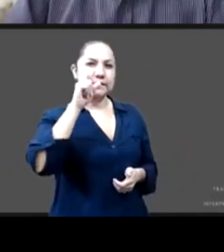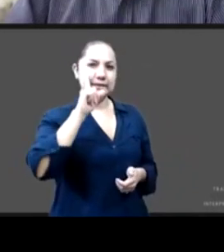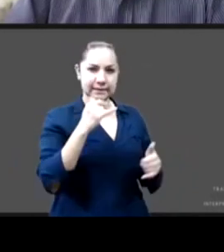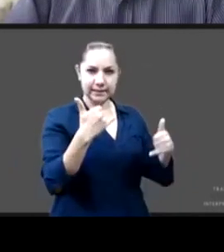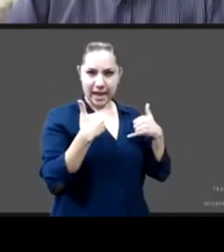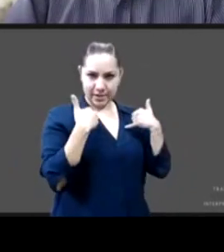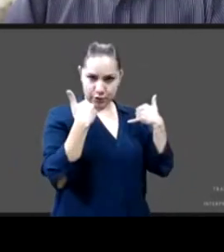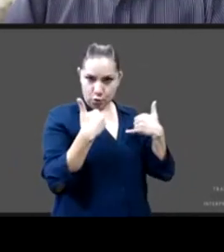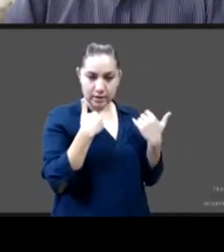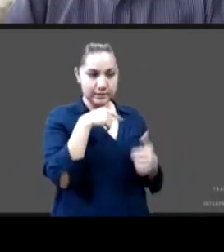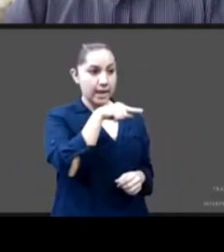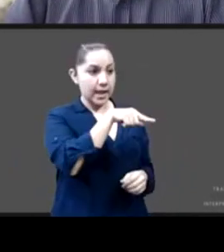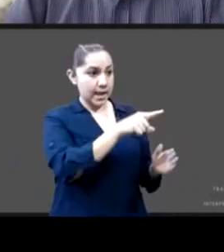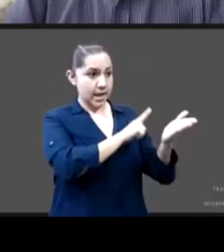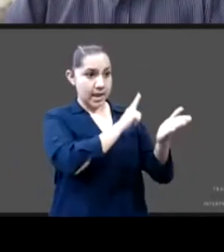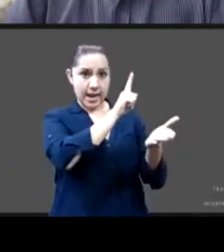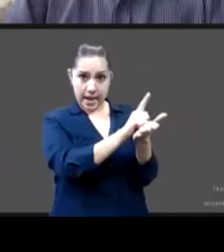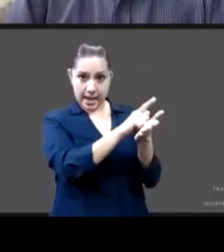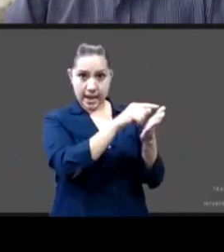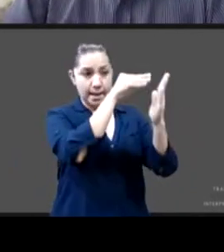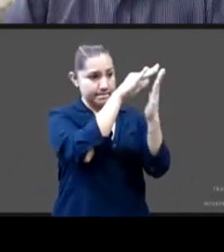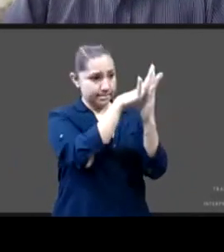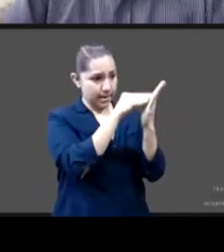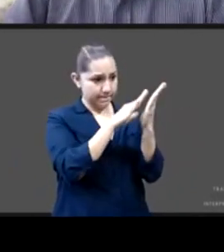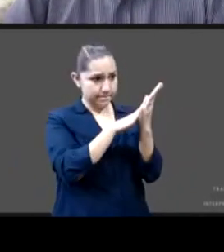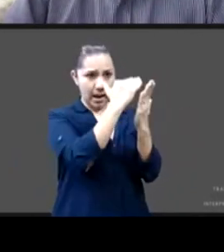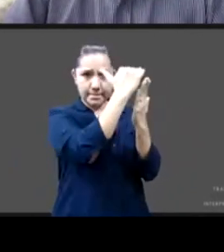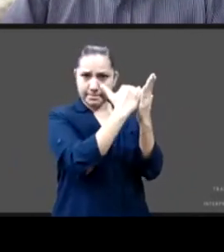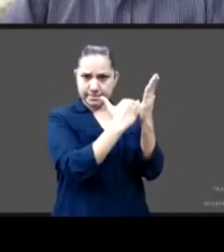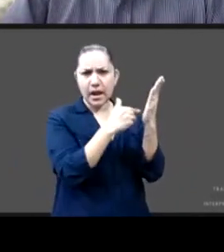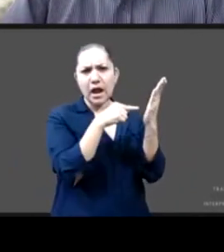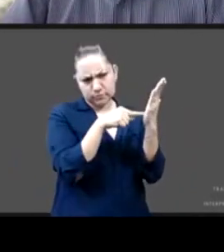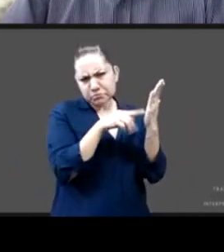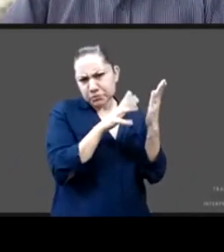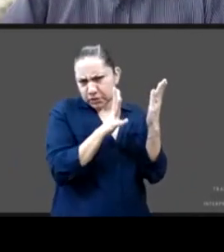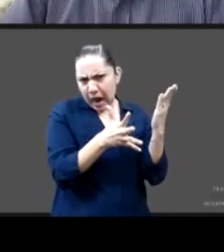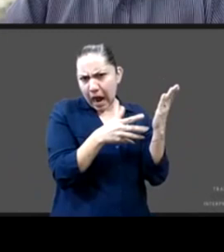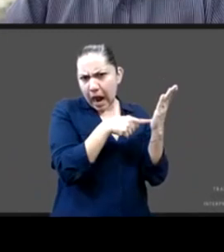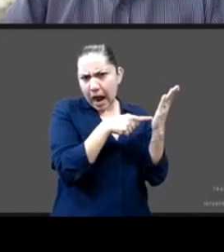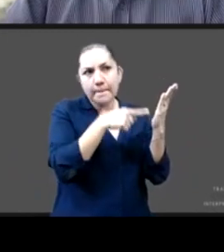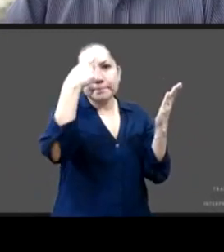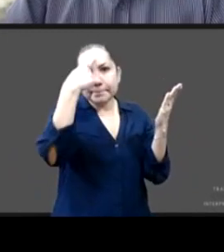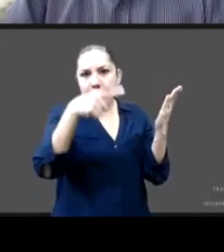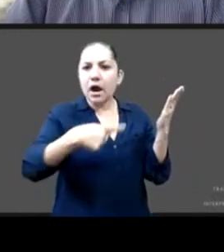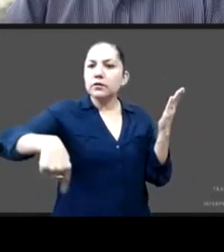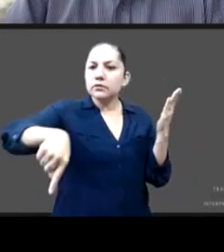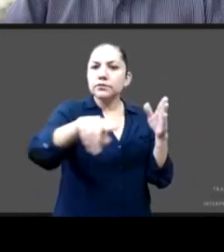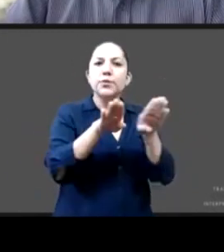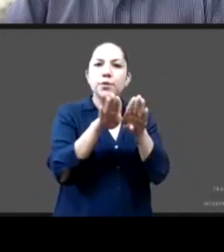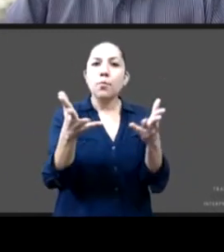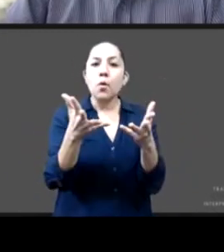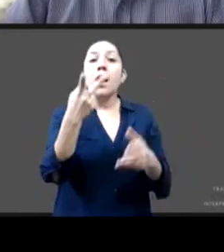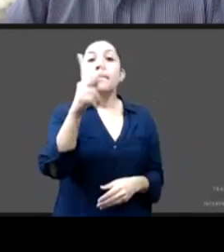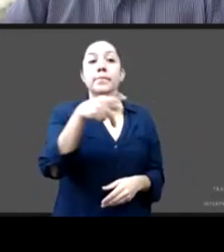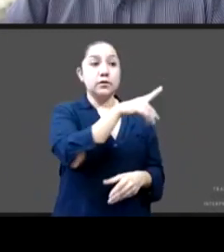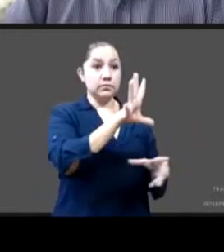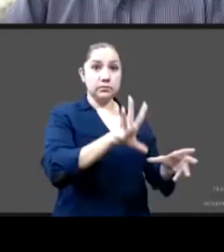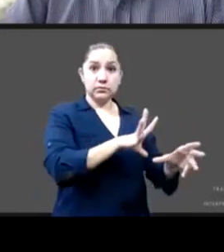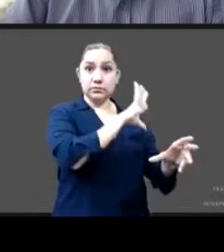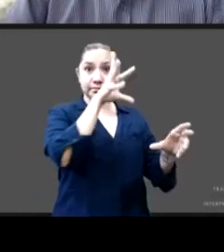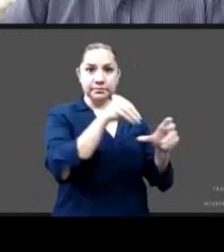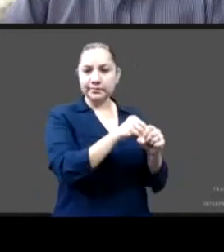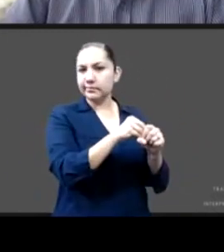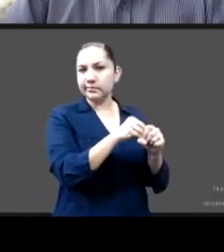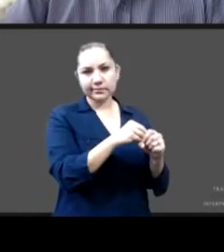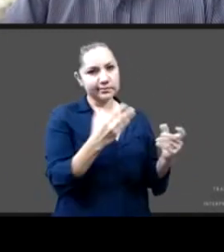da pie a lo que tenemos que hacer, pero lamentablemente es incompleto. Dice tal cual la ley, que se debe garantizar